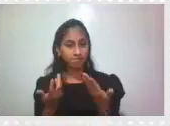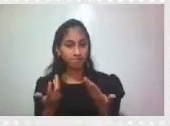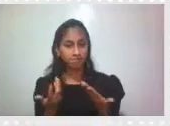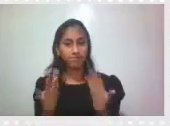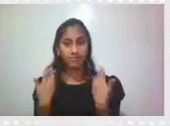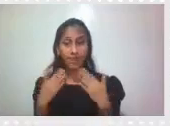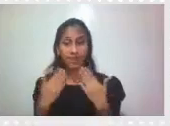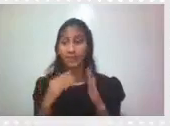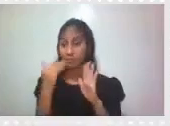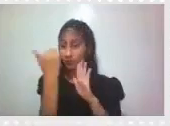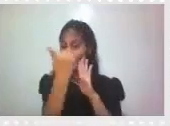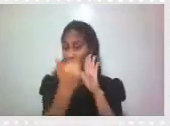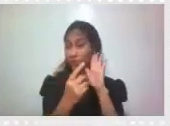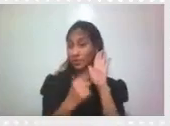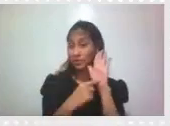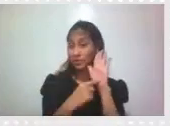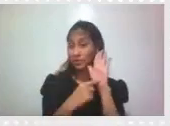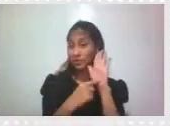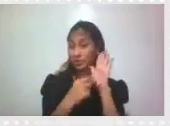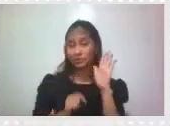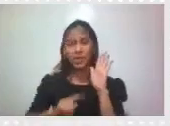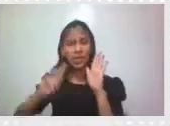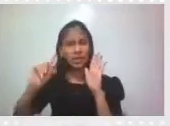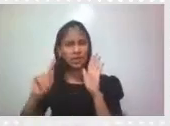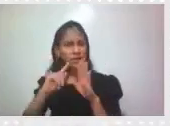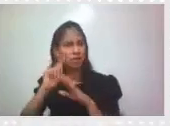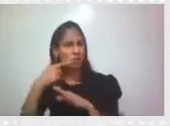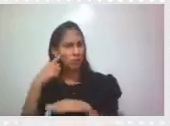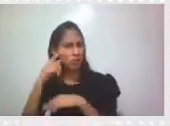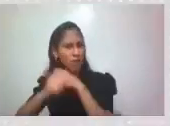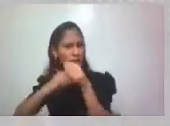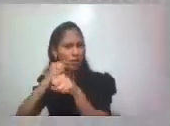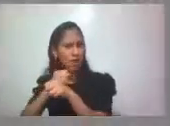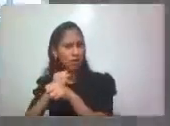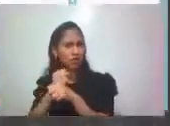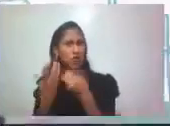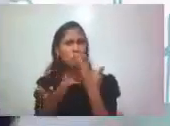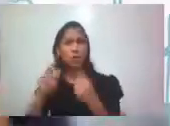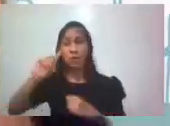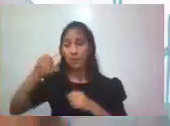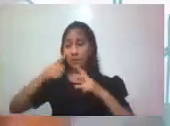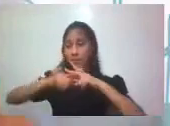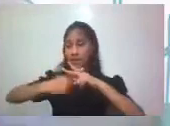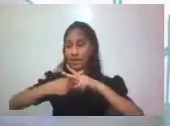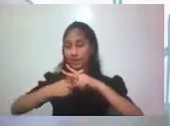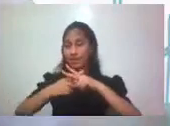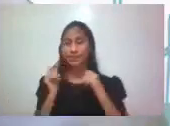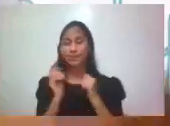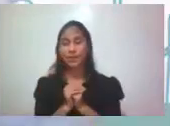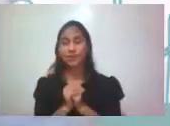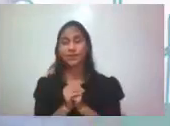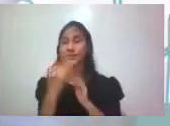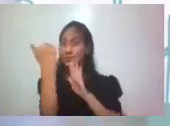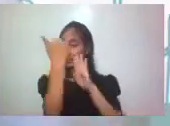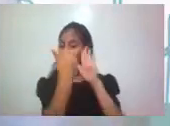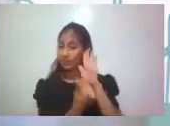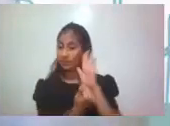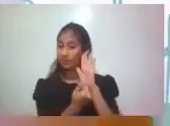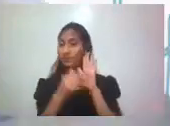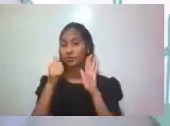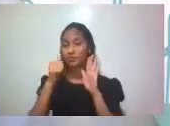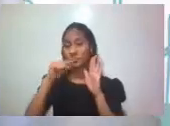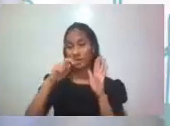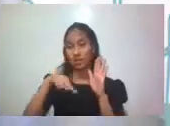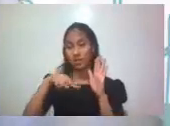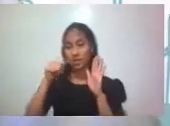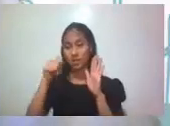La aplicación de la agenda en los primeros años, o sea, la primera iniciativa denominada agenda fue del